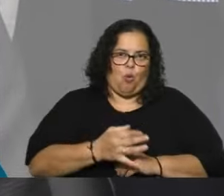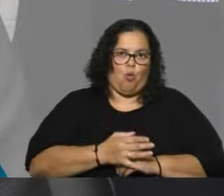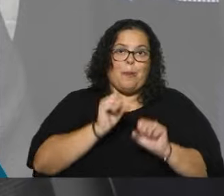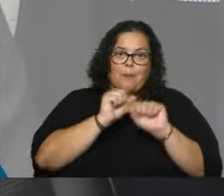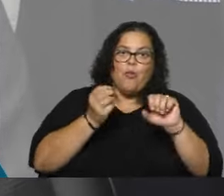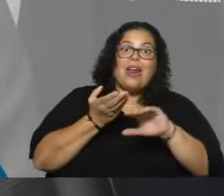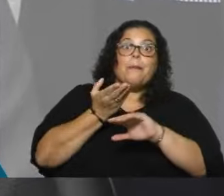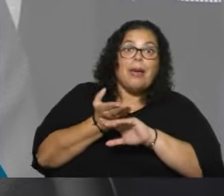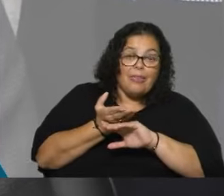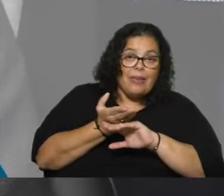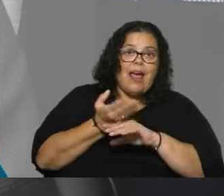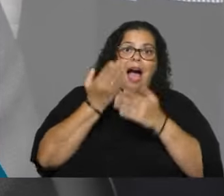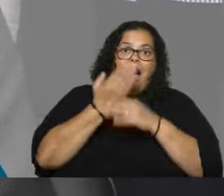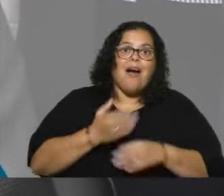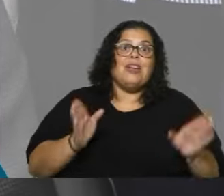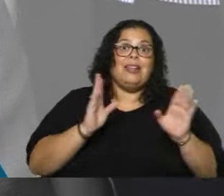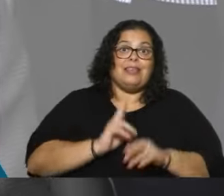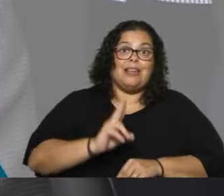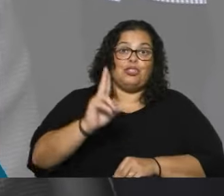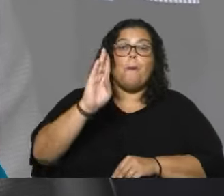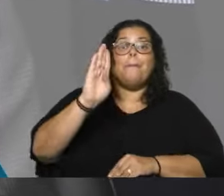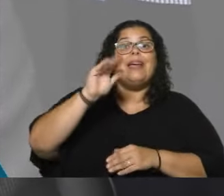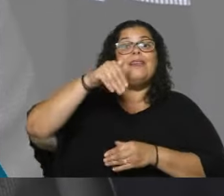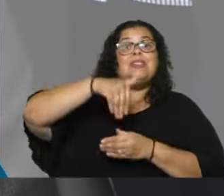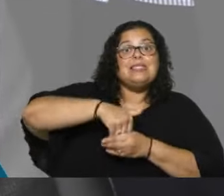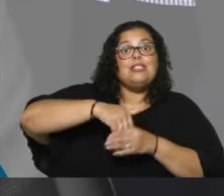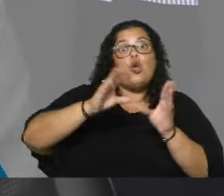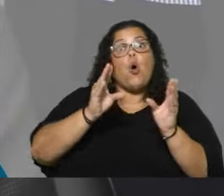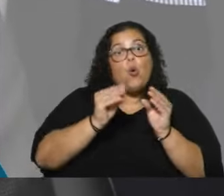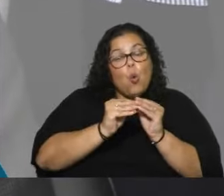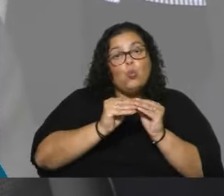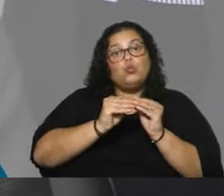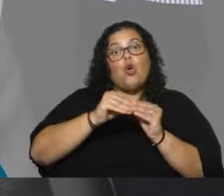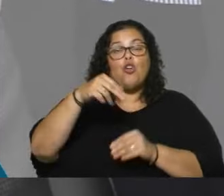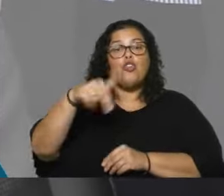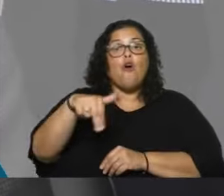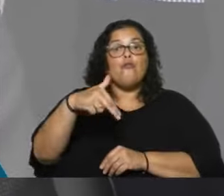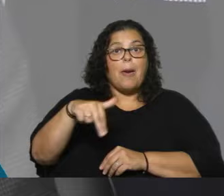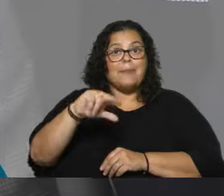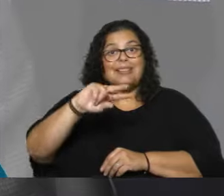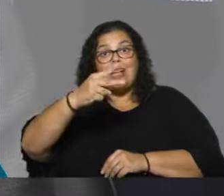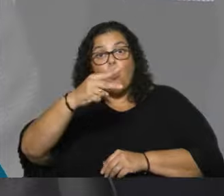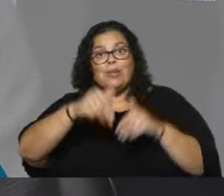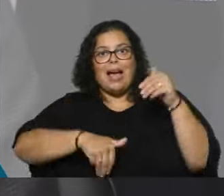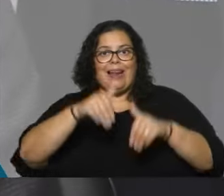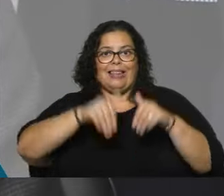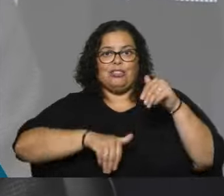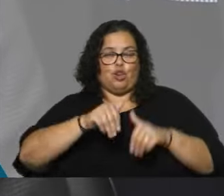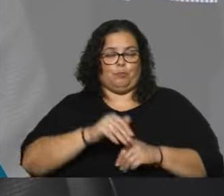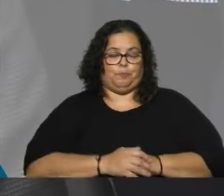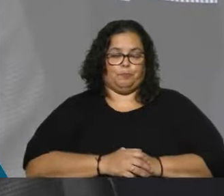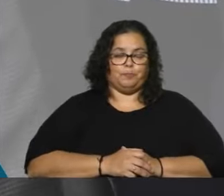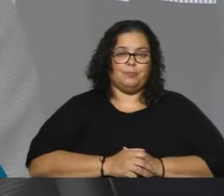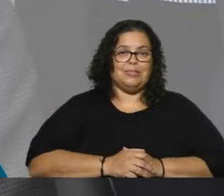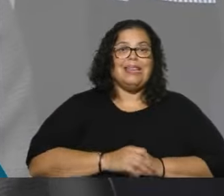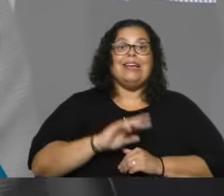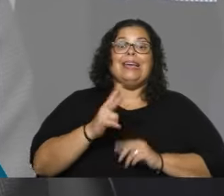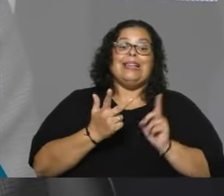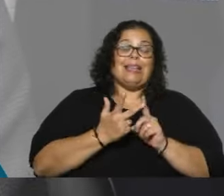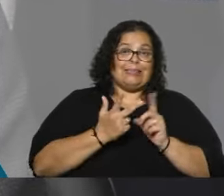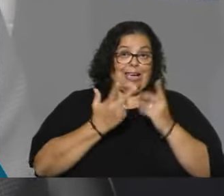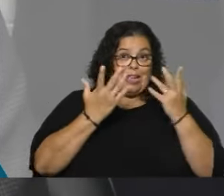pedir así la habilitación del plebiscito junto a la segunda elección. La tercera valoración que quiero